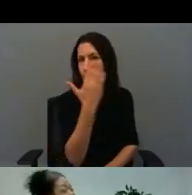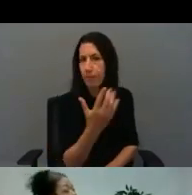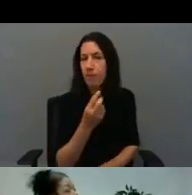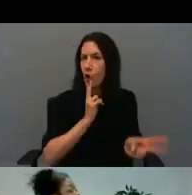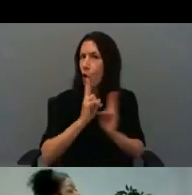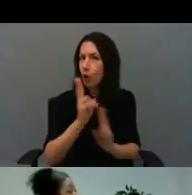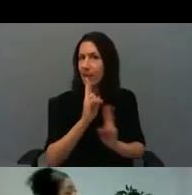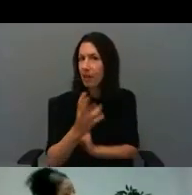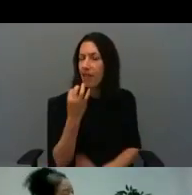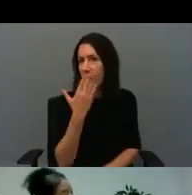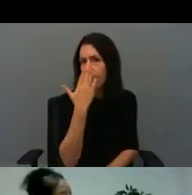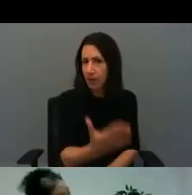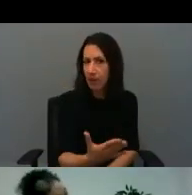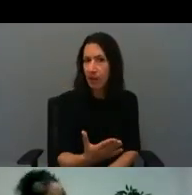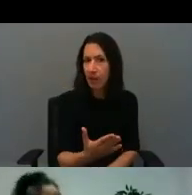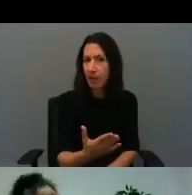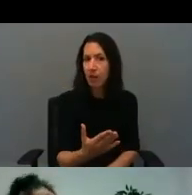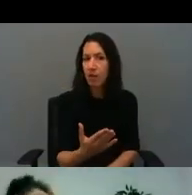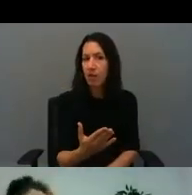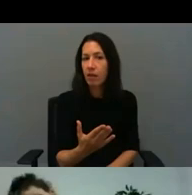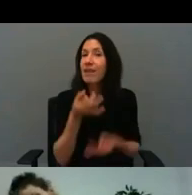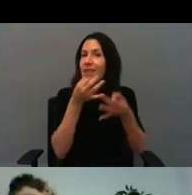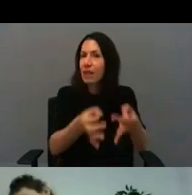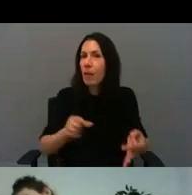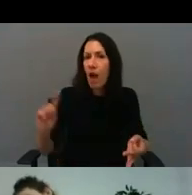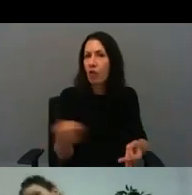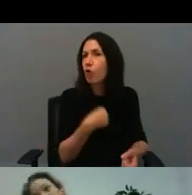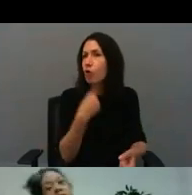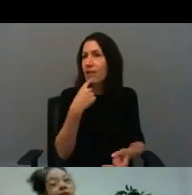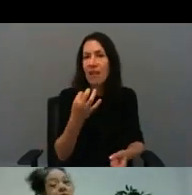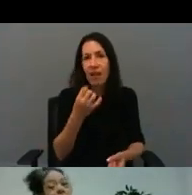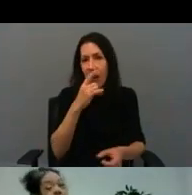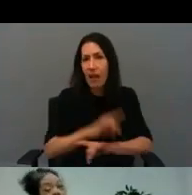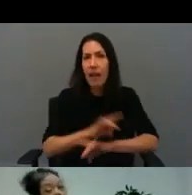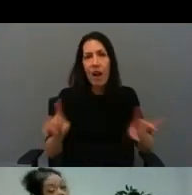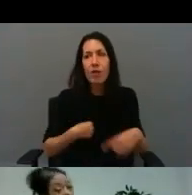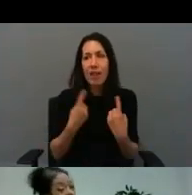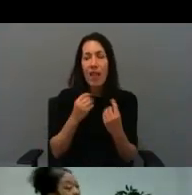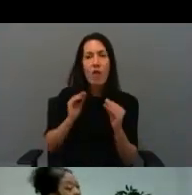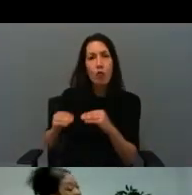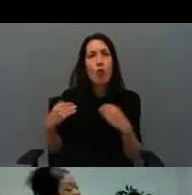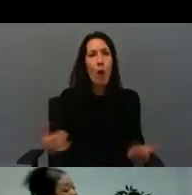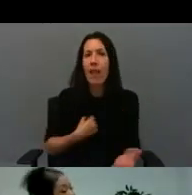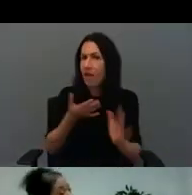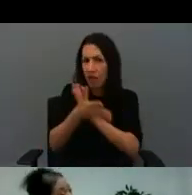El hacerlo manifiesto a todo el mundo, manifestar que es, cuáles son las necesidades.